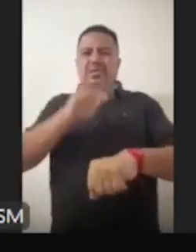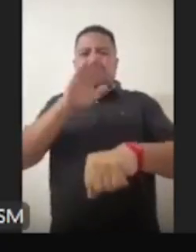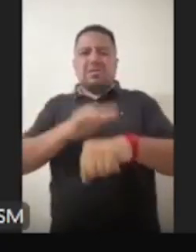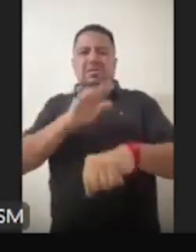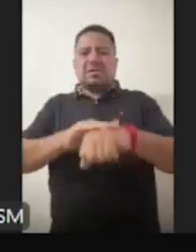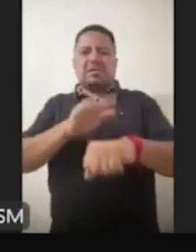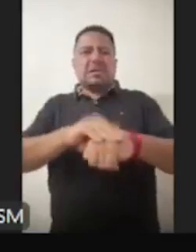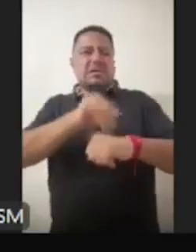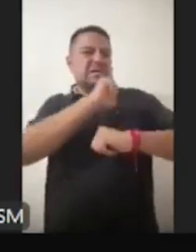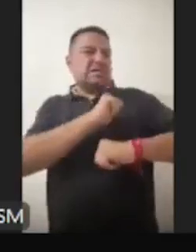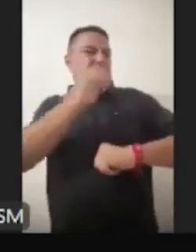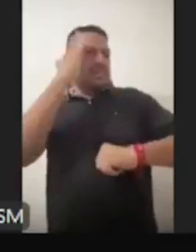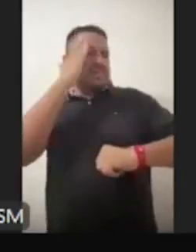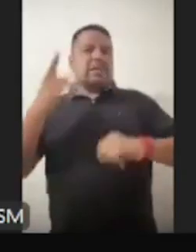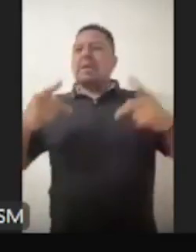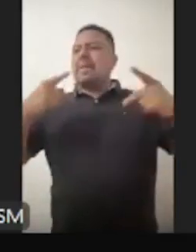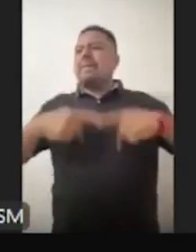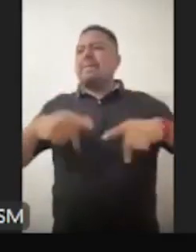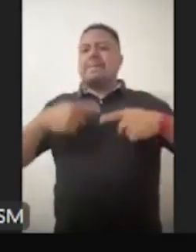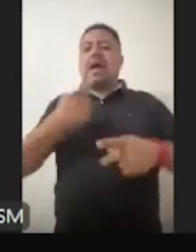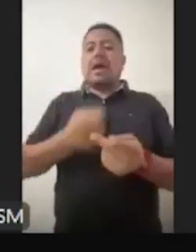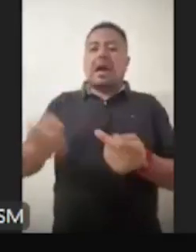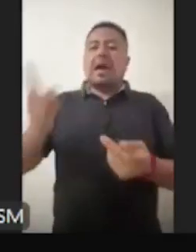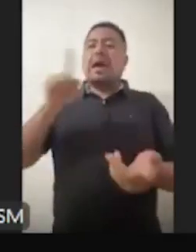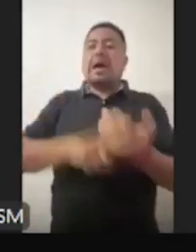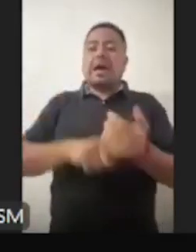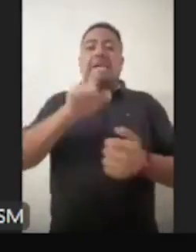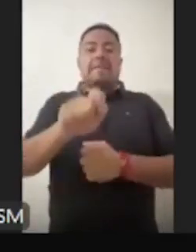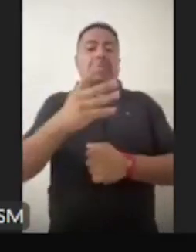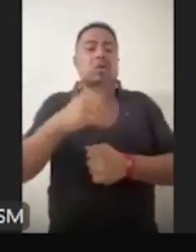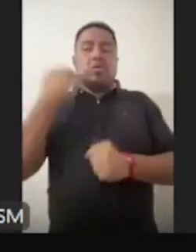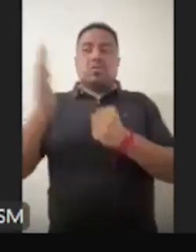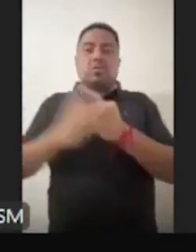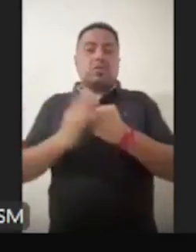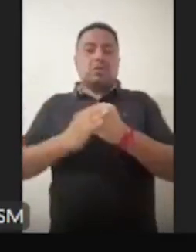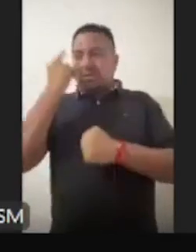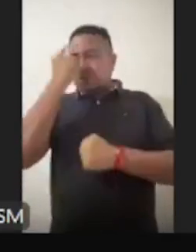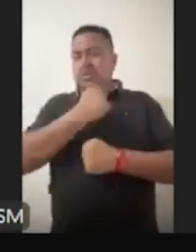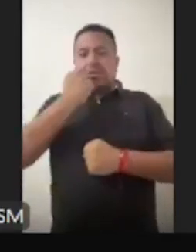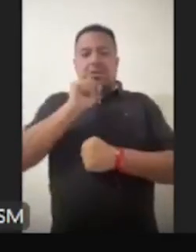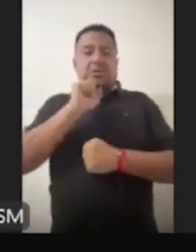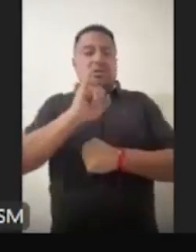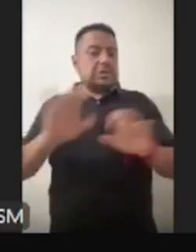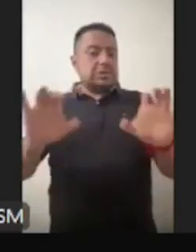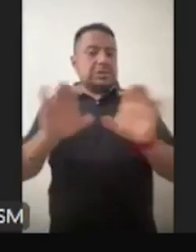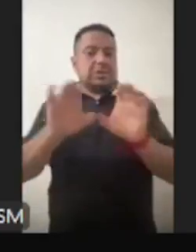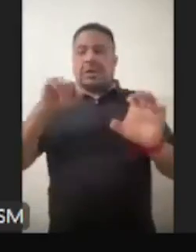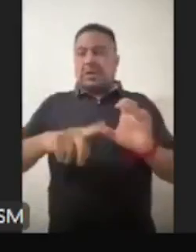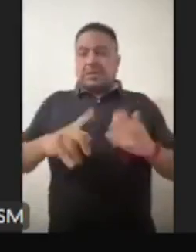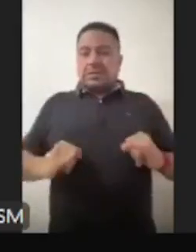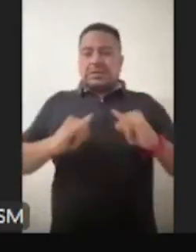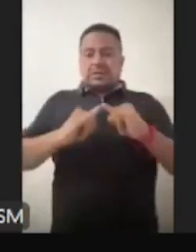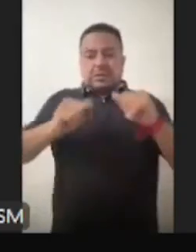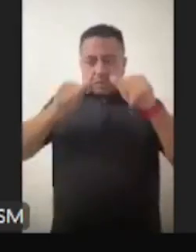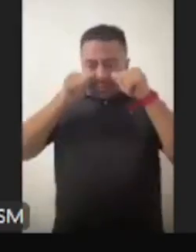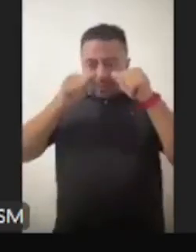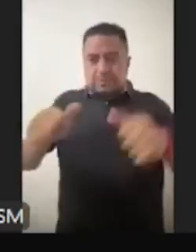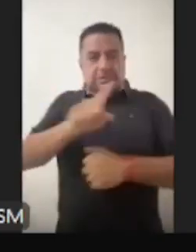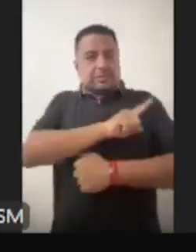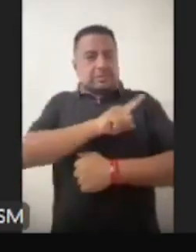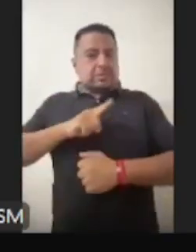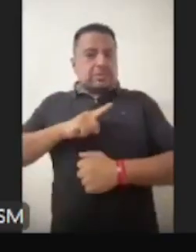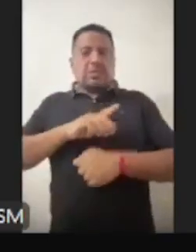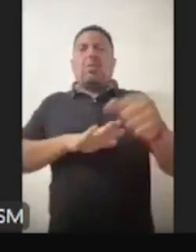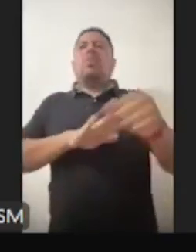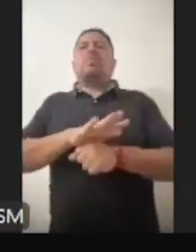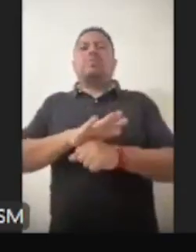promoventes y dentro de las 24 horas siguientes acreditara ante este órgano jurisdiccional su cumplimiento, lo cual se